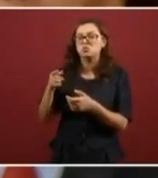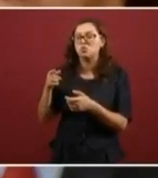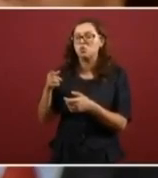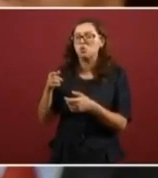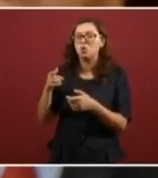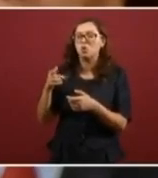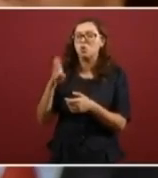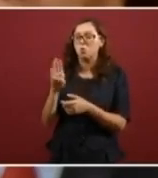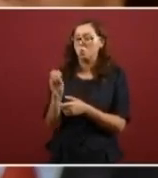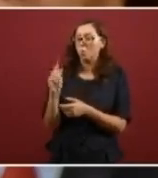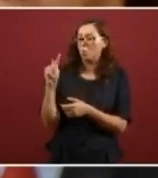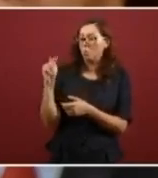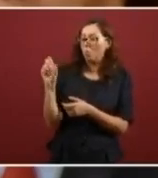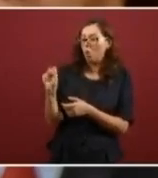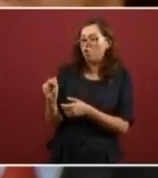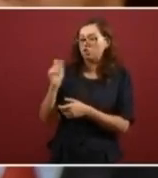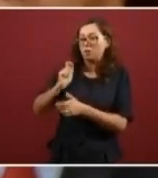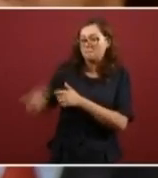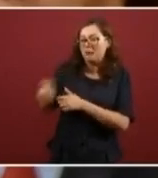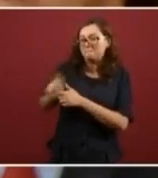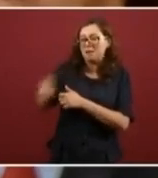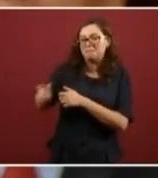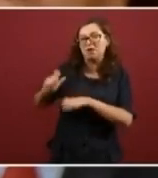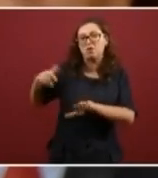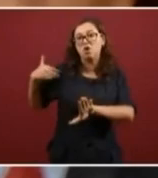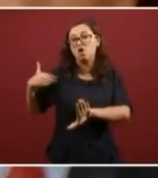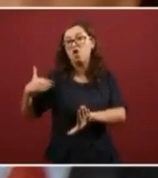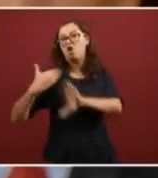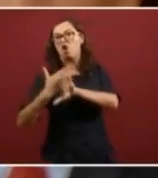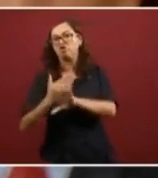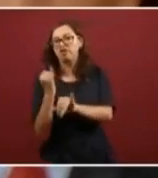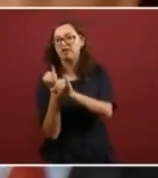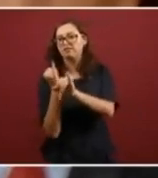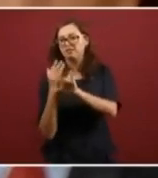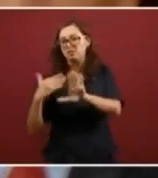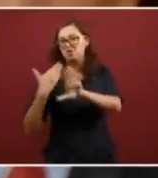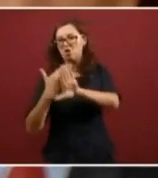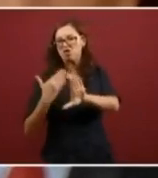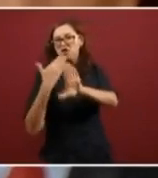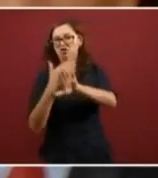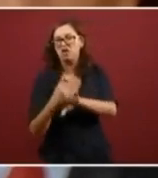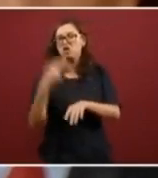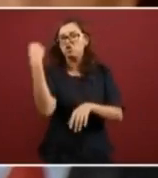nuestra investigación supuesta. La primera en la lista soy yo,